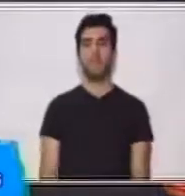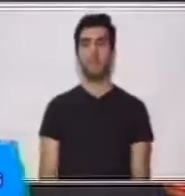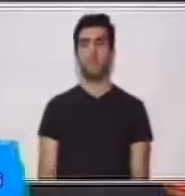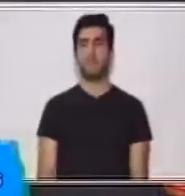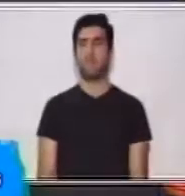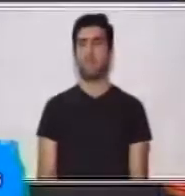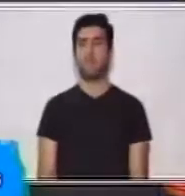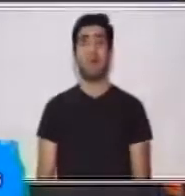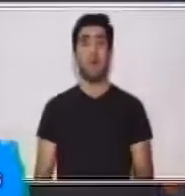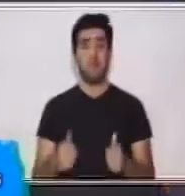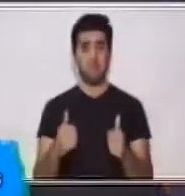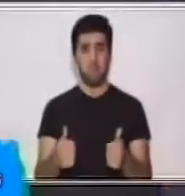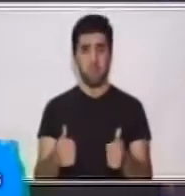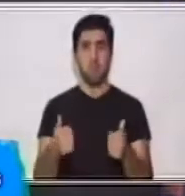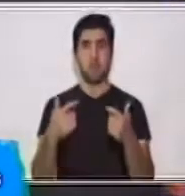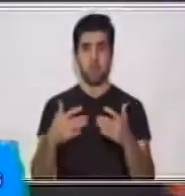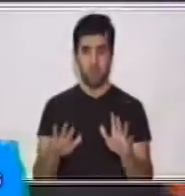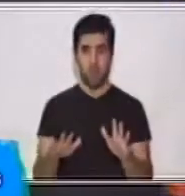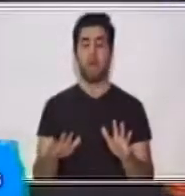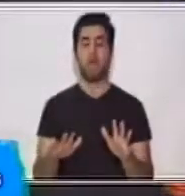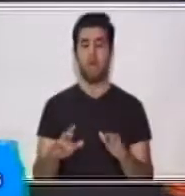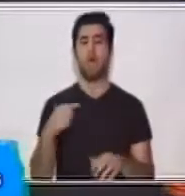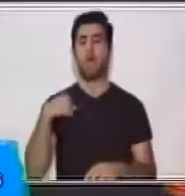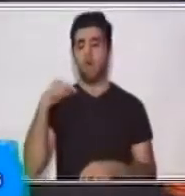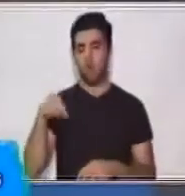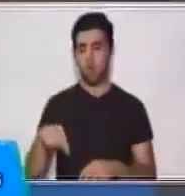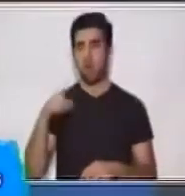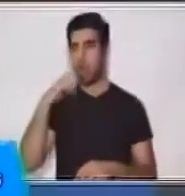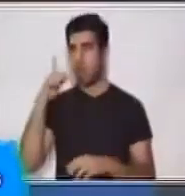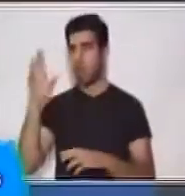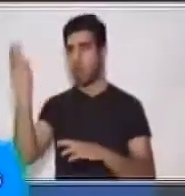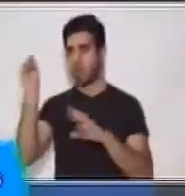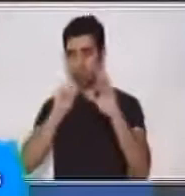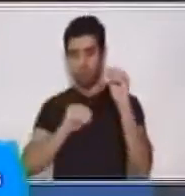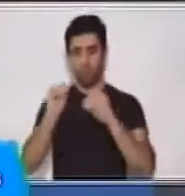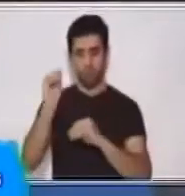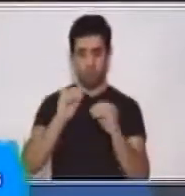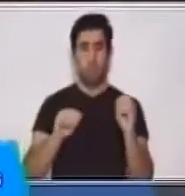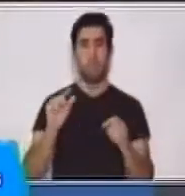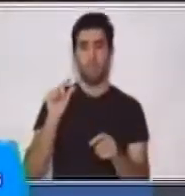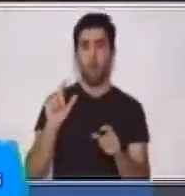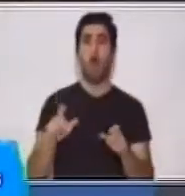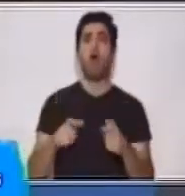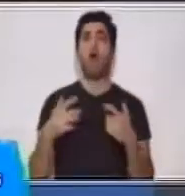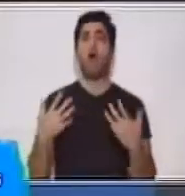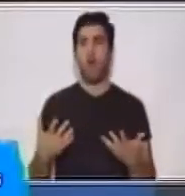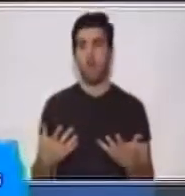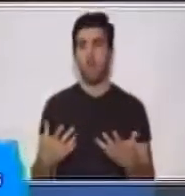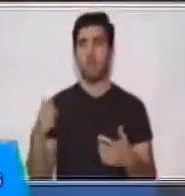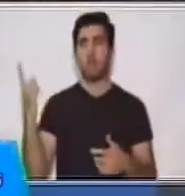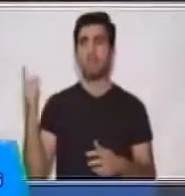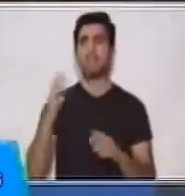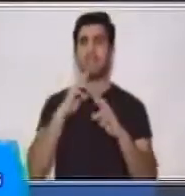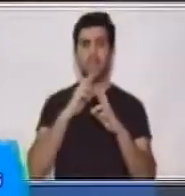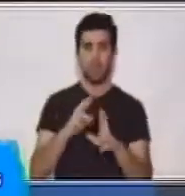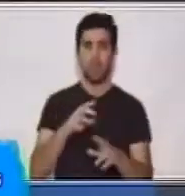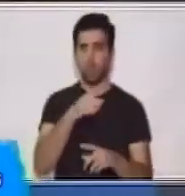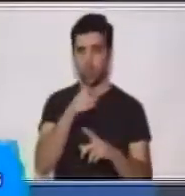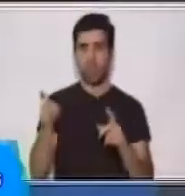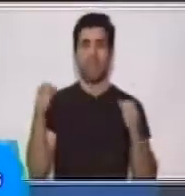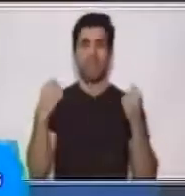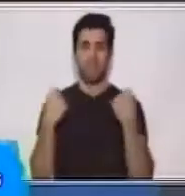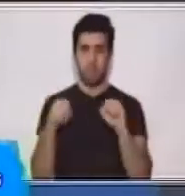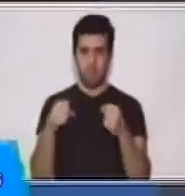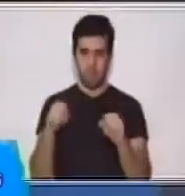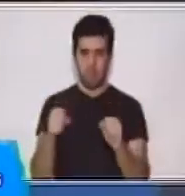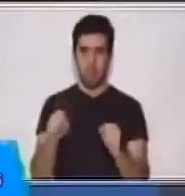11.5. Muy bien. Esto lo voy a trabajar un poco diferente. Aquí solo les voy a dar cuál es el resultado y ustedes la van a realizar. Y yo sí